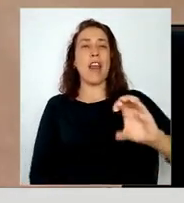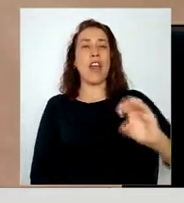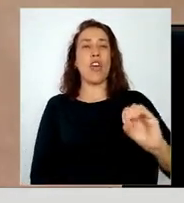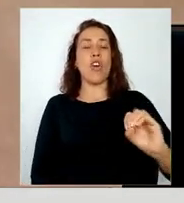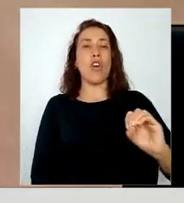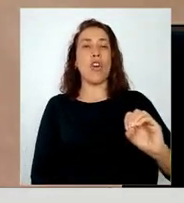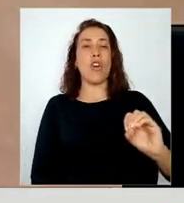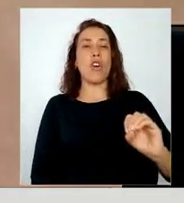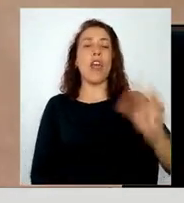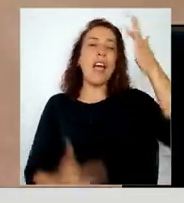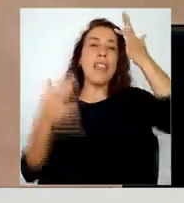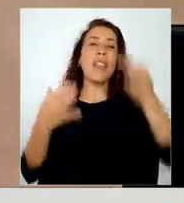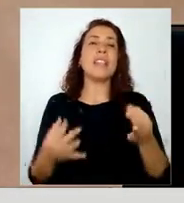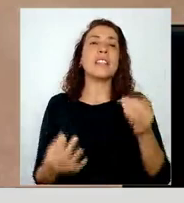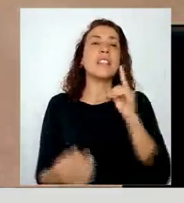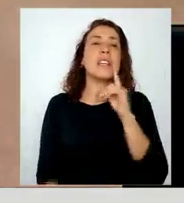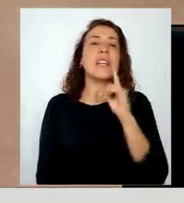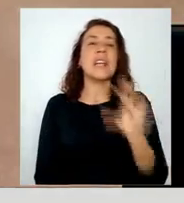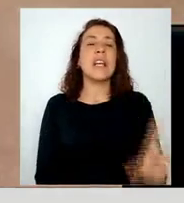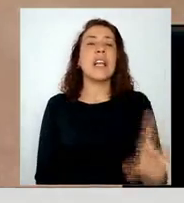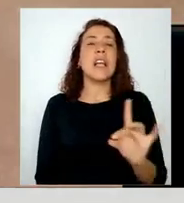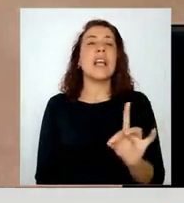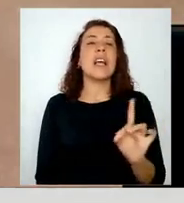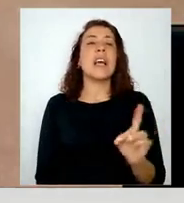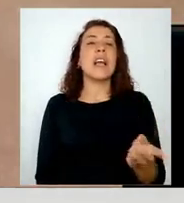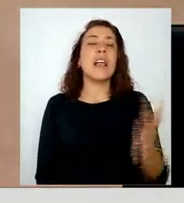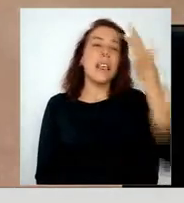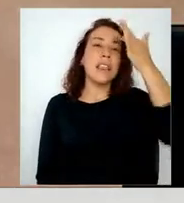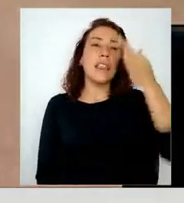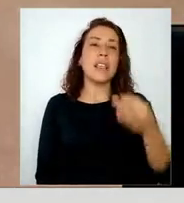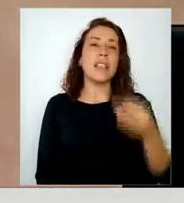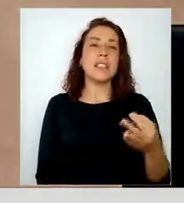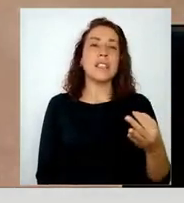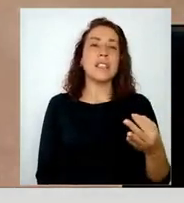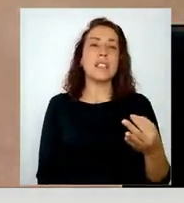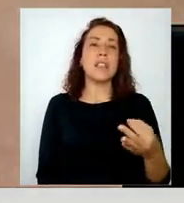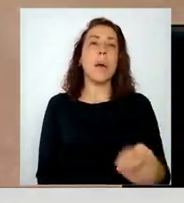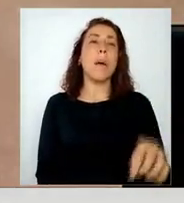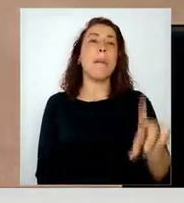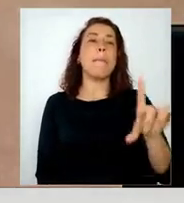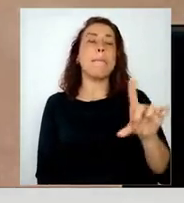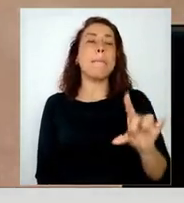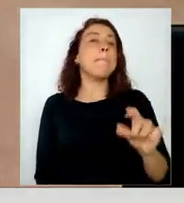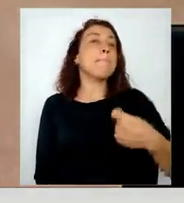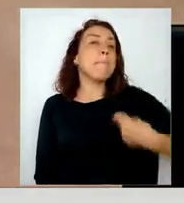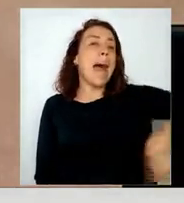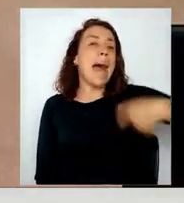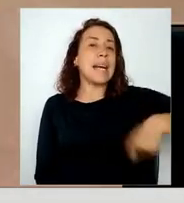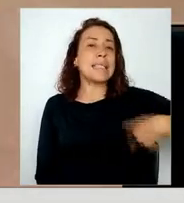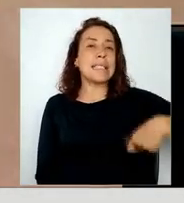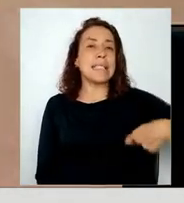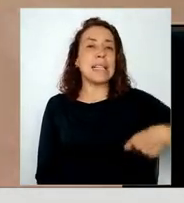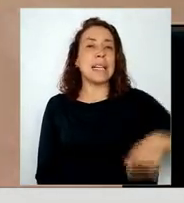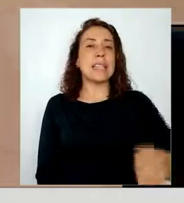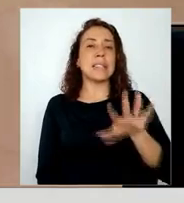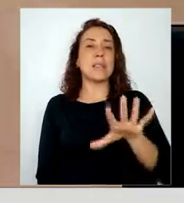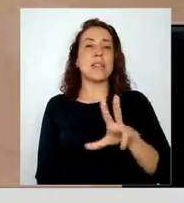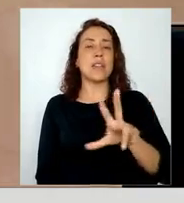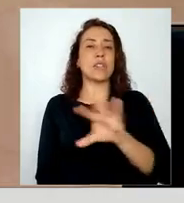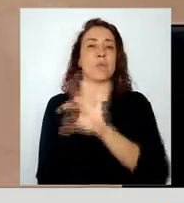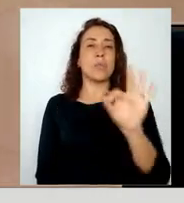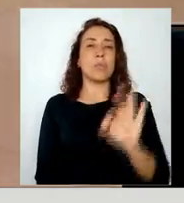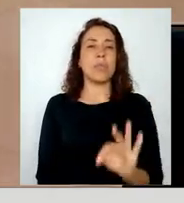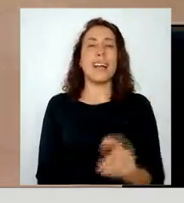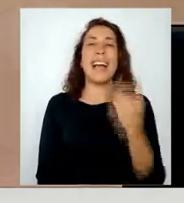adopta por por la decisión eh que es menos económica que es más cara un cincuenta y ocho por ciento casi seis de